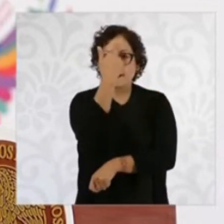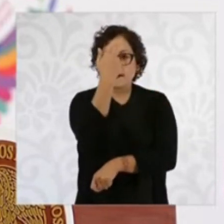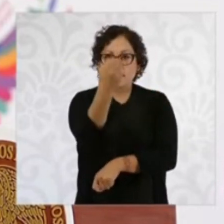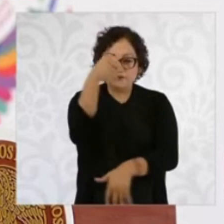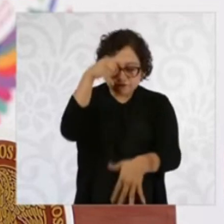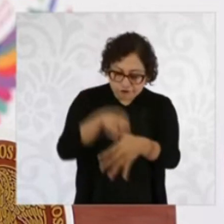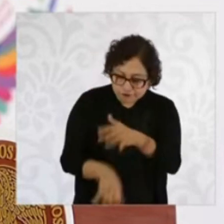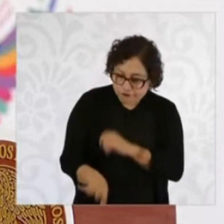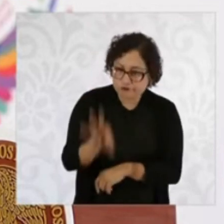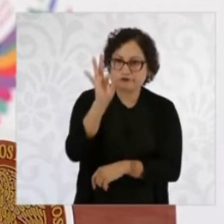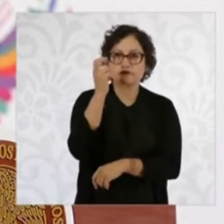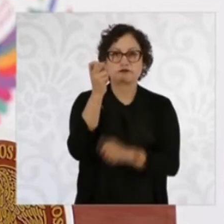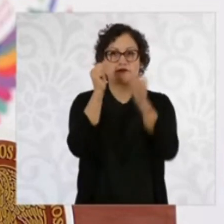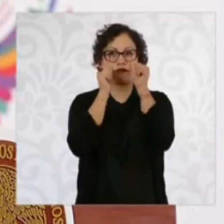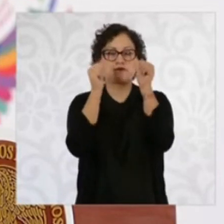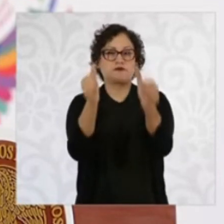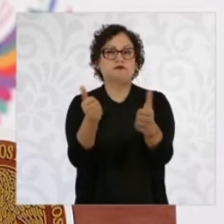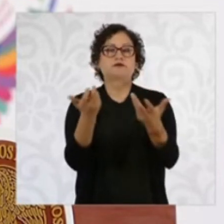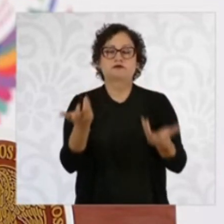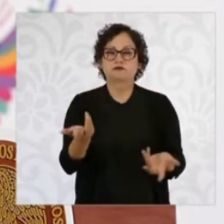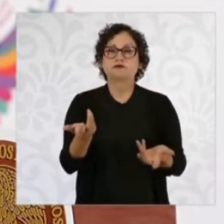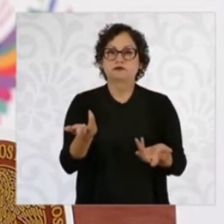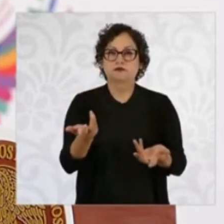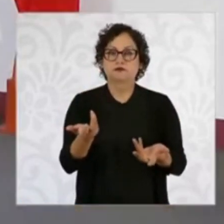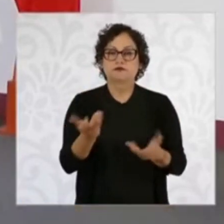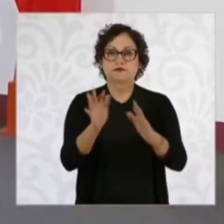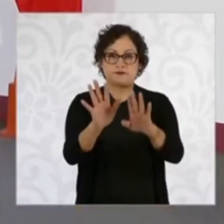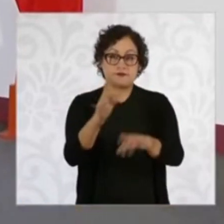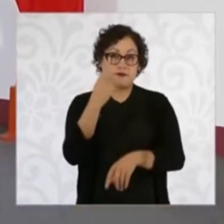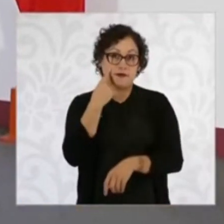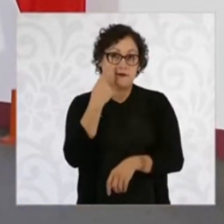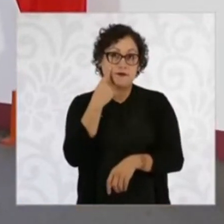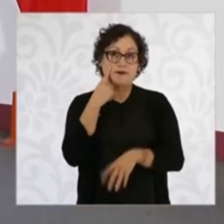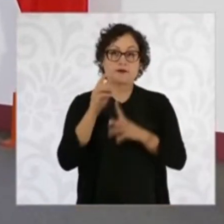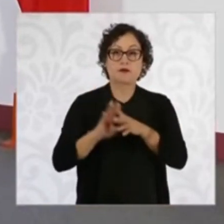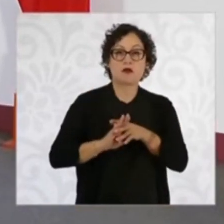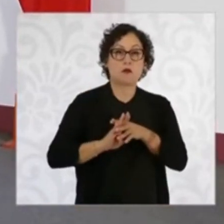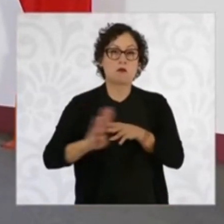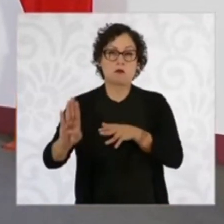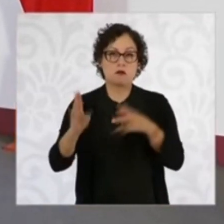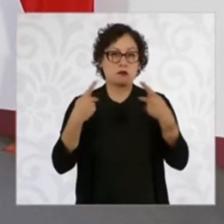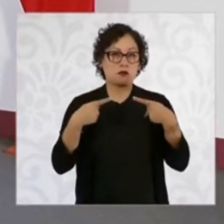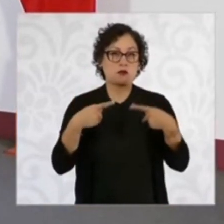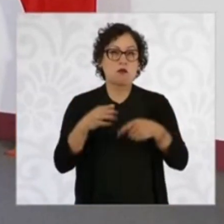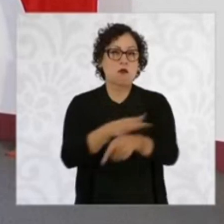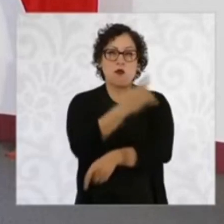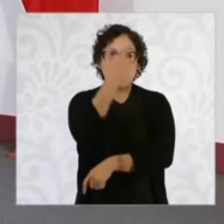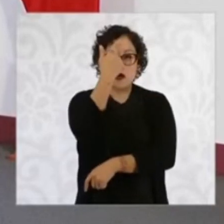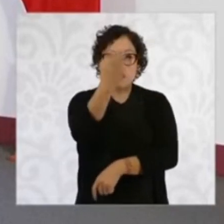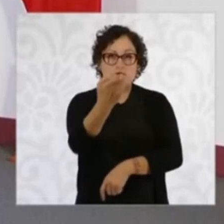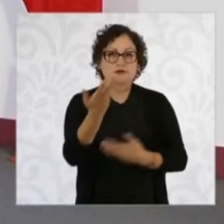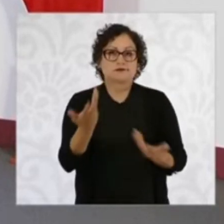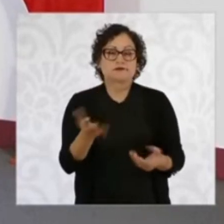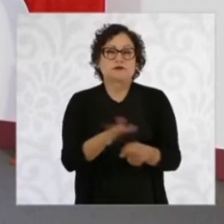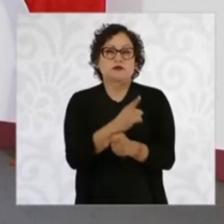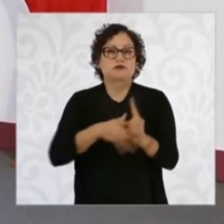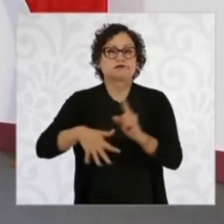Mientras no se atienda, la razón principal de la migración es la pobreza,